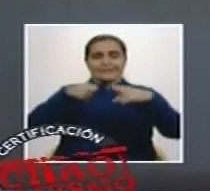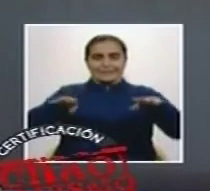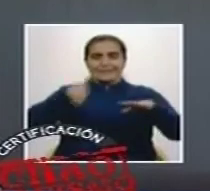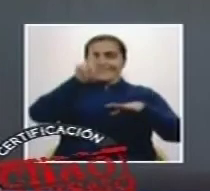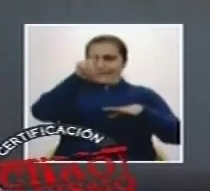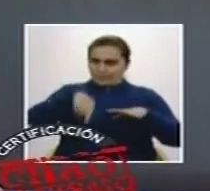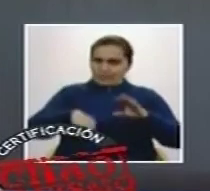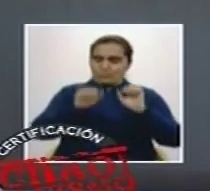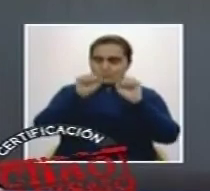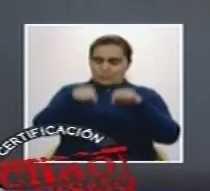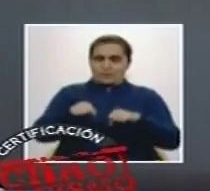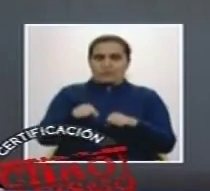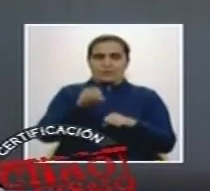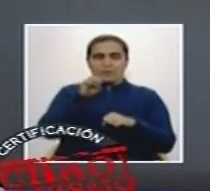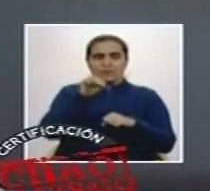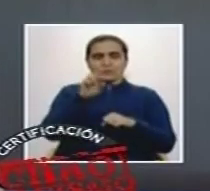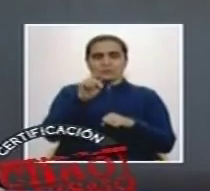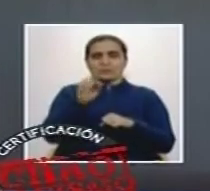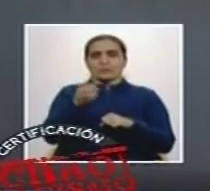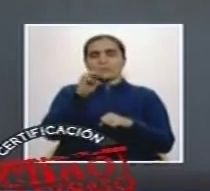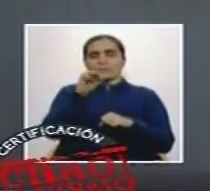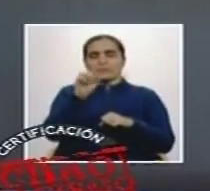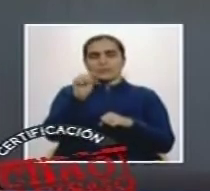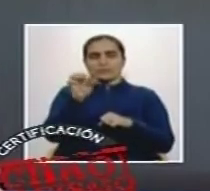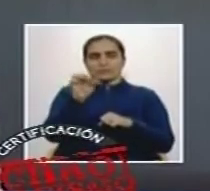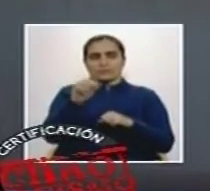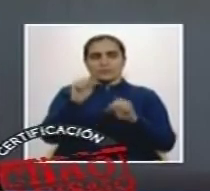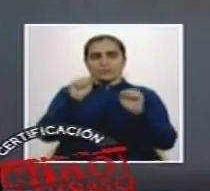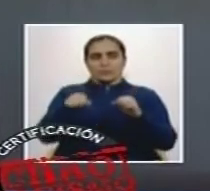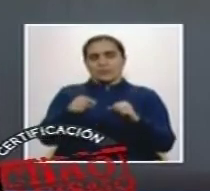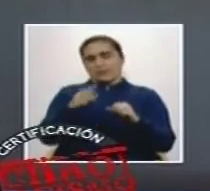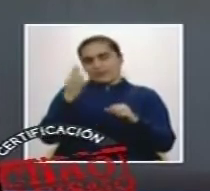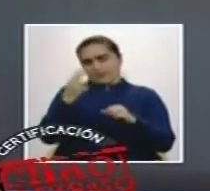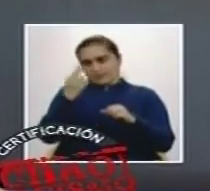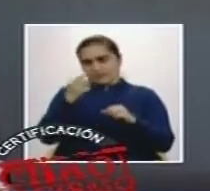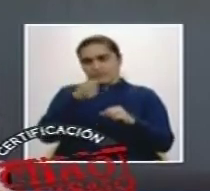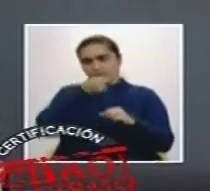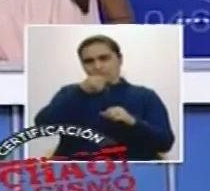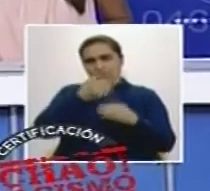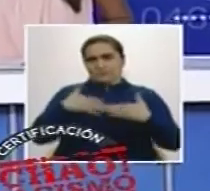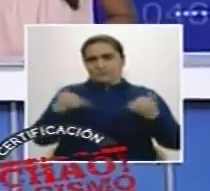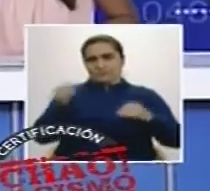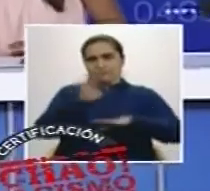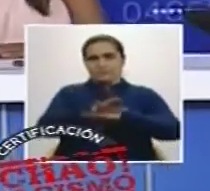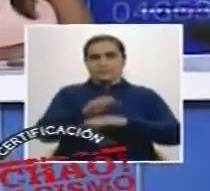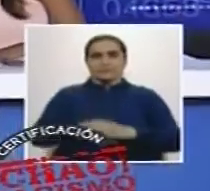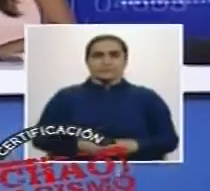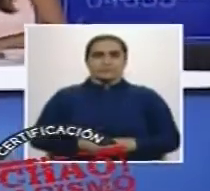noticieromaspacifico.com.co pueden ver la repetición de nuestras emisiones. Feliz tarde.